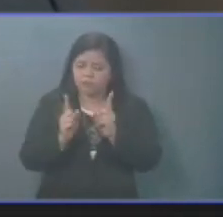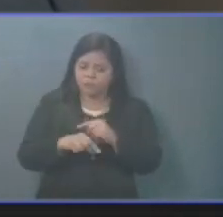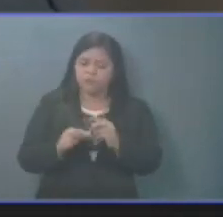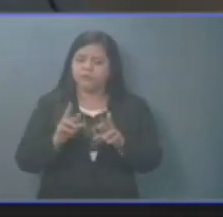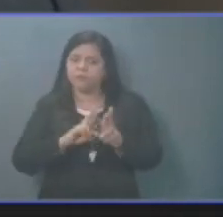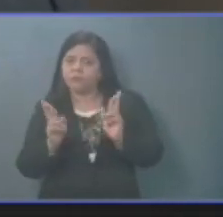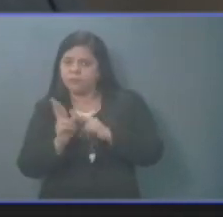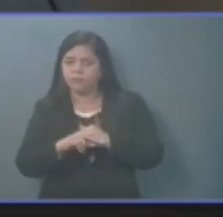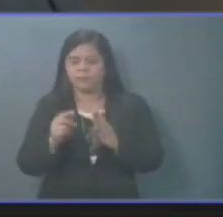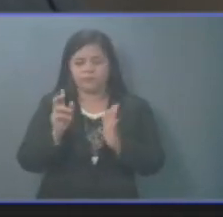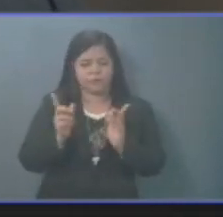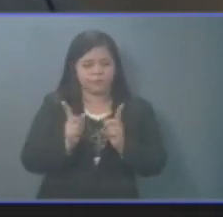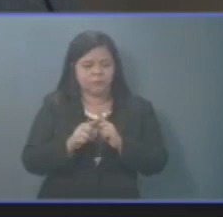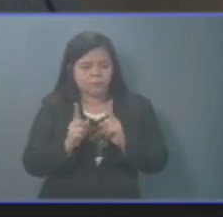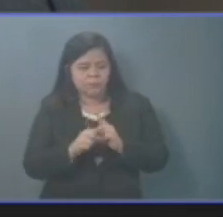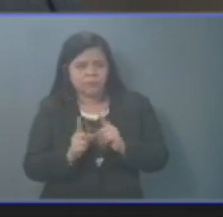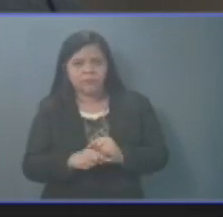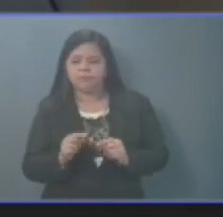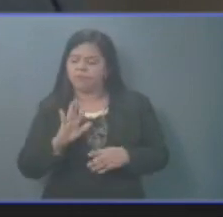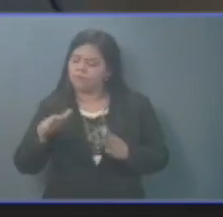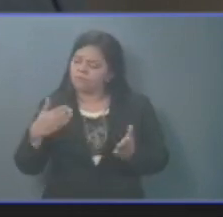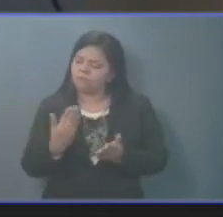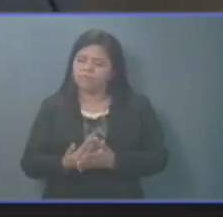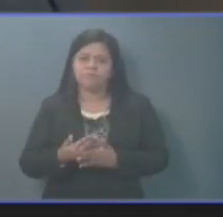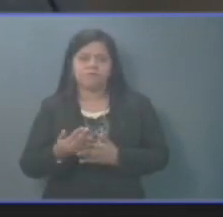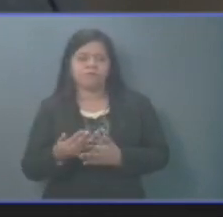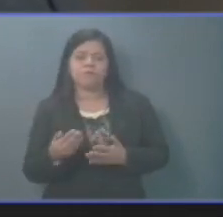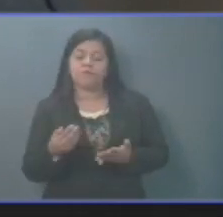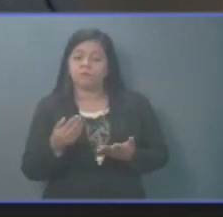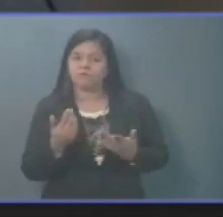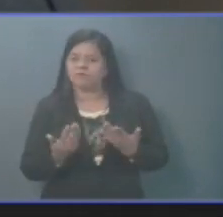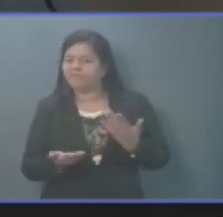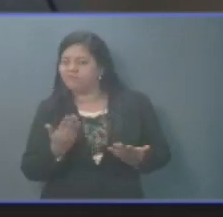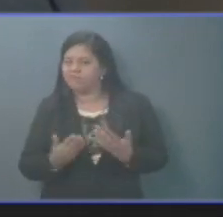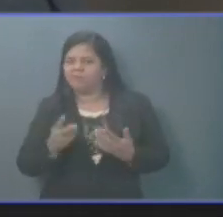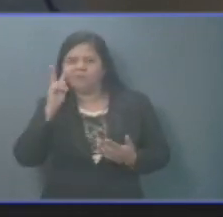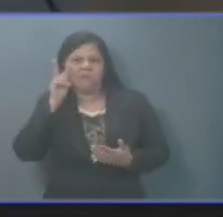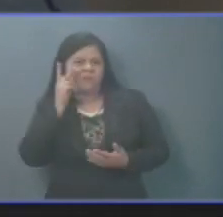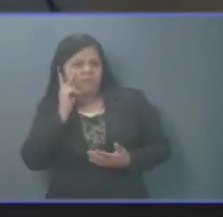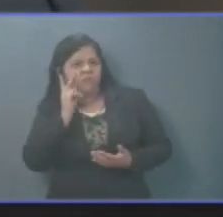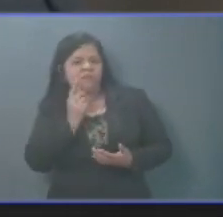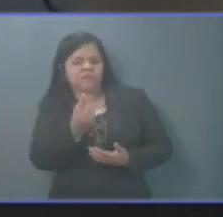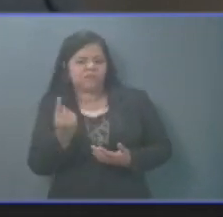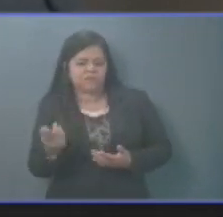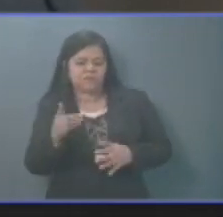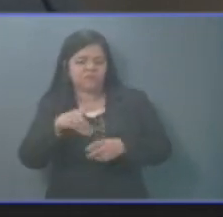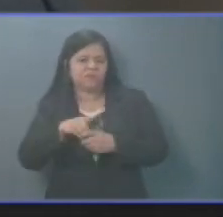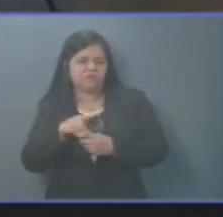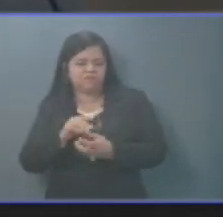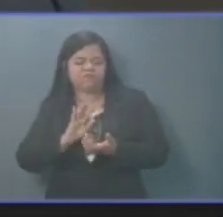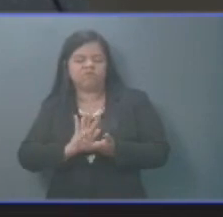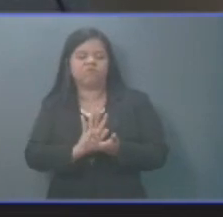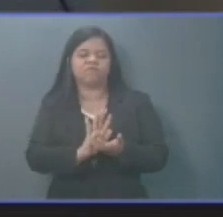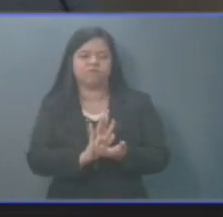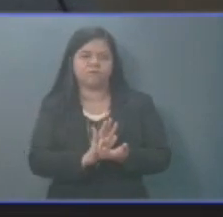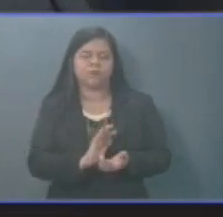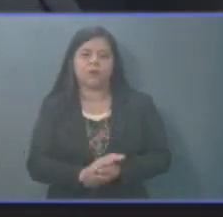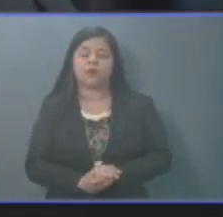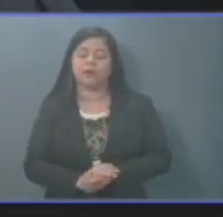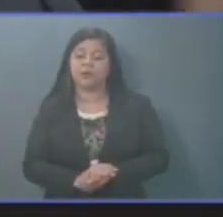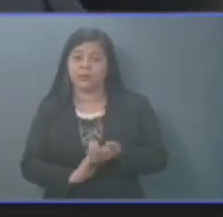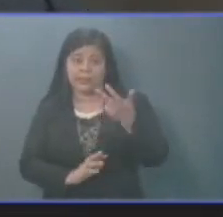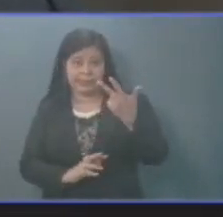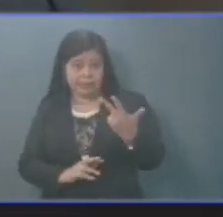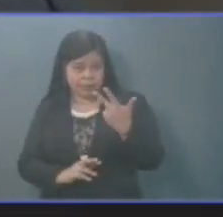reglamentos, costumbres y prácticas existentes que constituyan discriminación contra las personas con discapacidad.